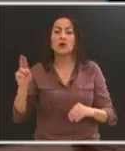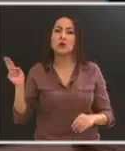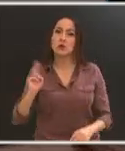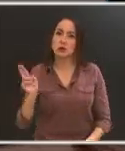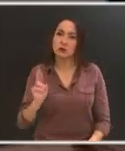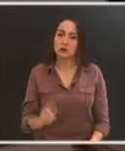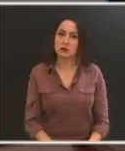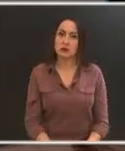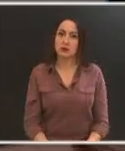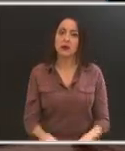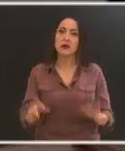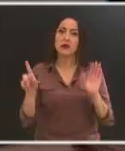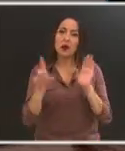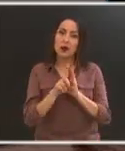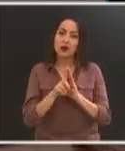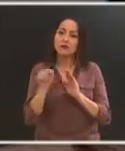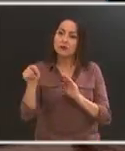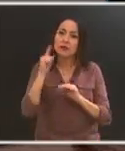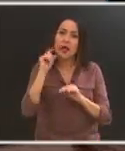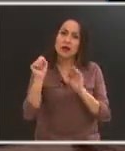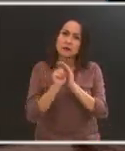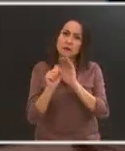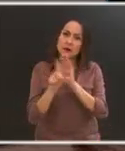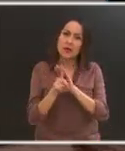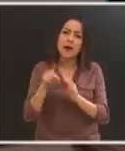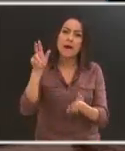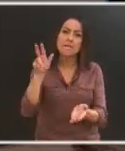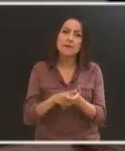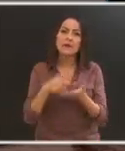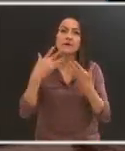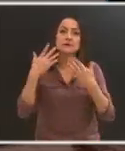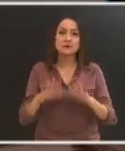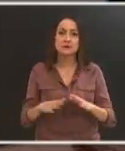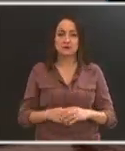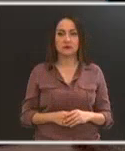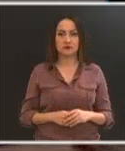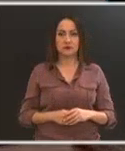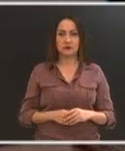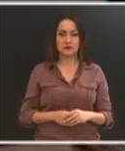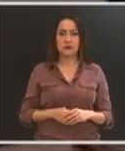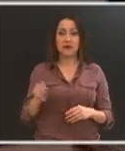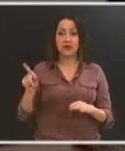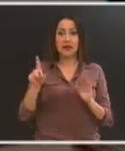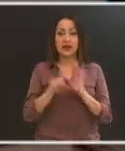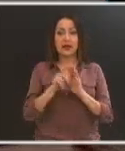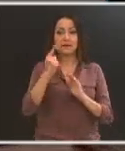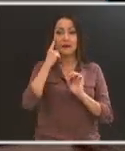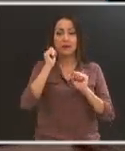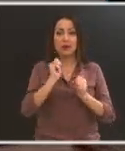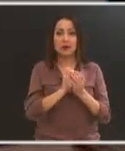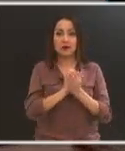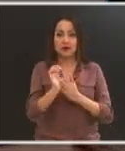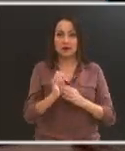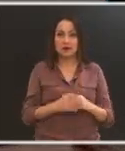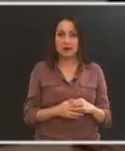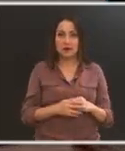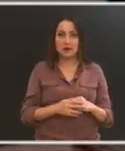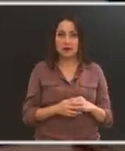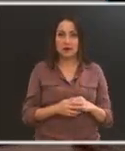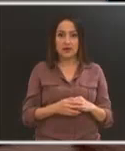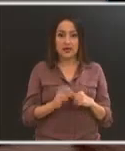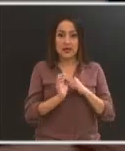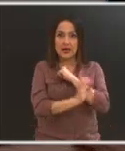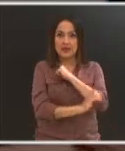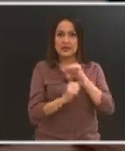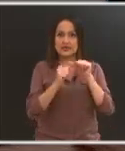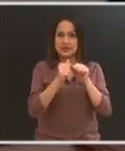Urge además que la ley, que la Asamblea Legislativa apruebe de una vez por todas esta ley para evitar que los extranjeros